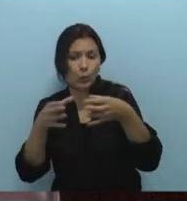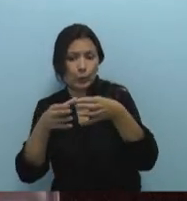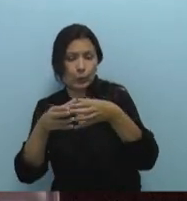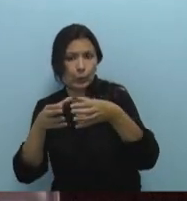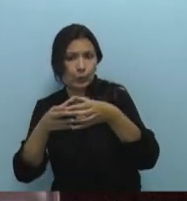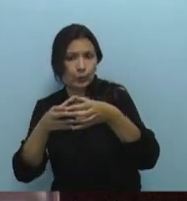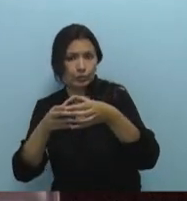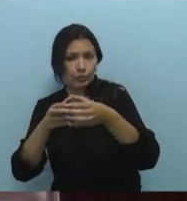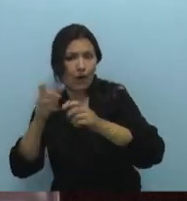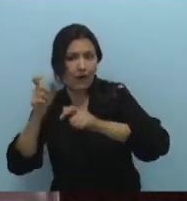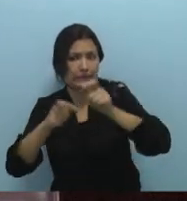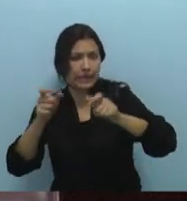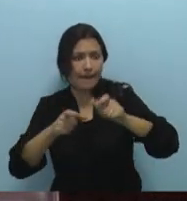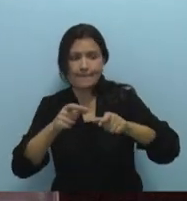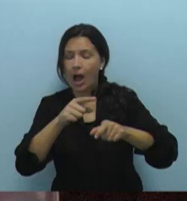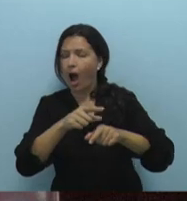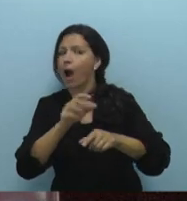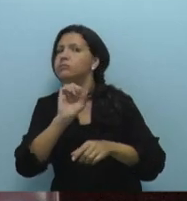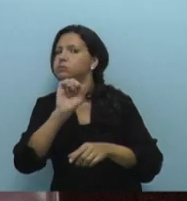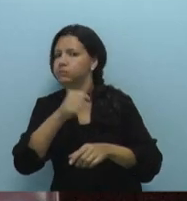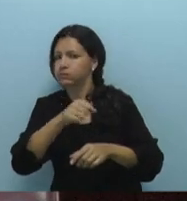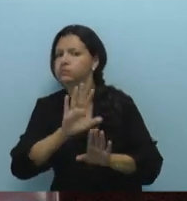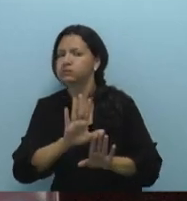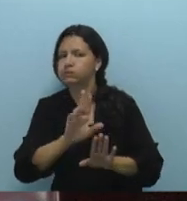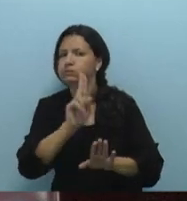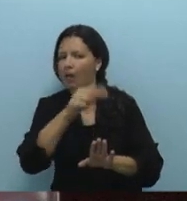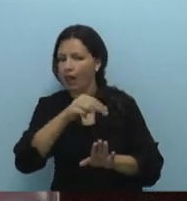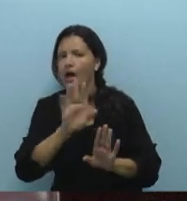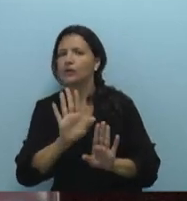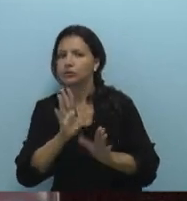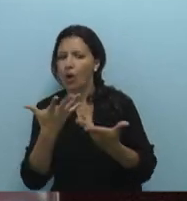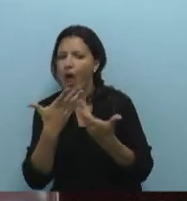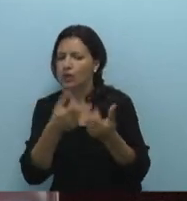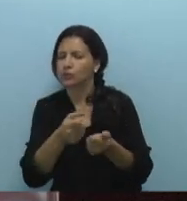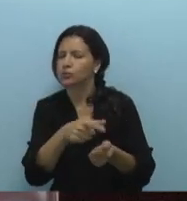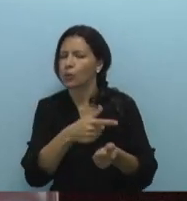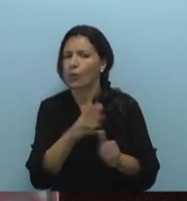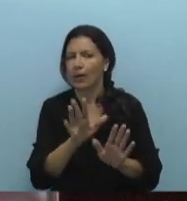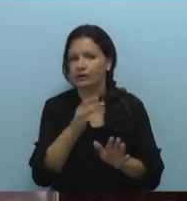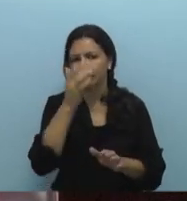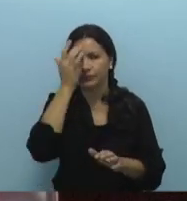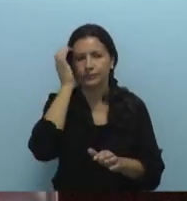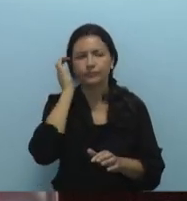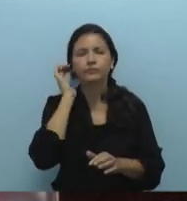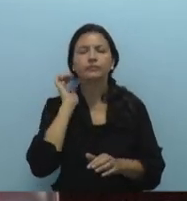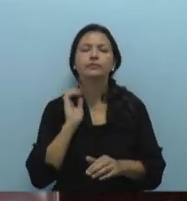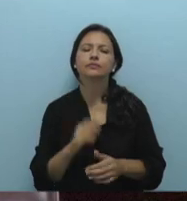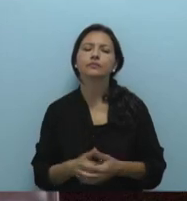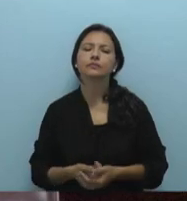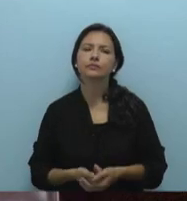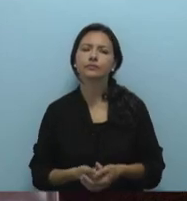la división de poderes, algo que nosotros desde acá tenemos que defender y mucho. Una de las aristas de esa